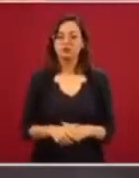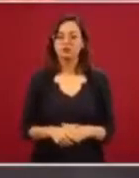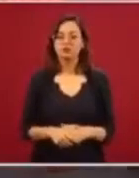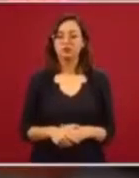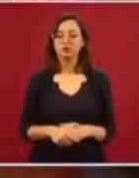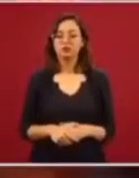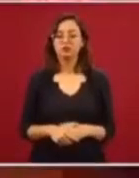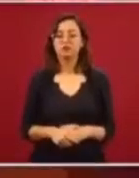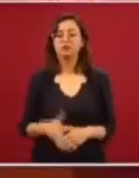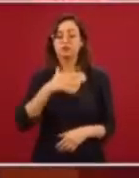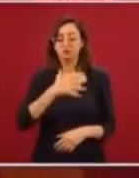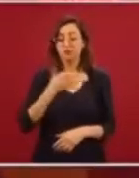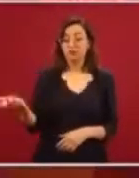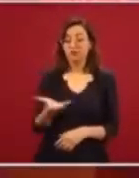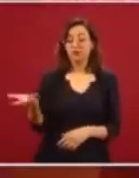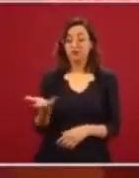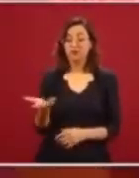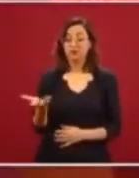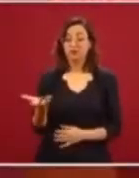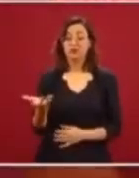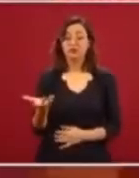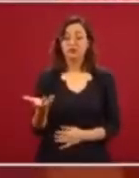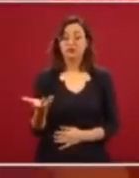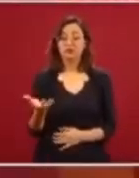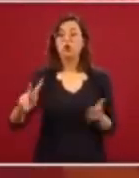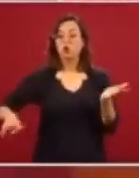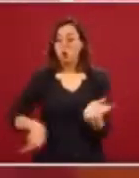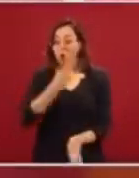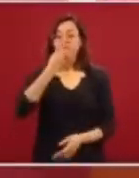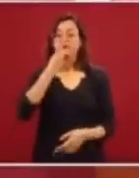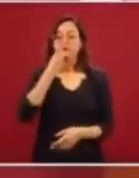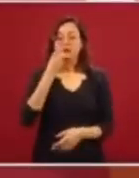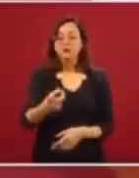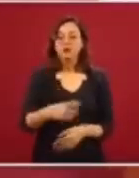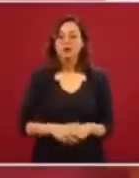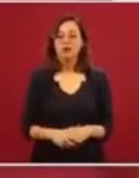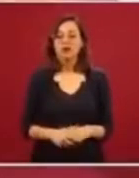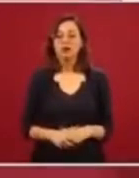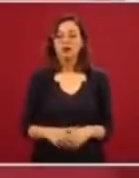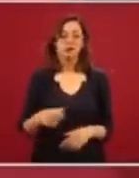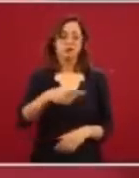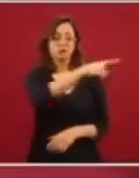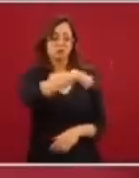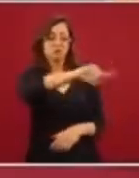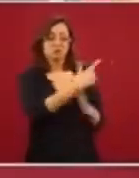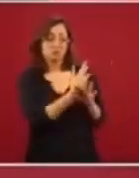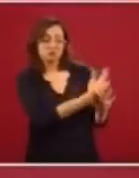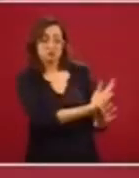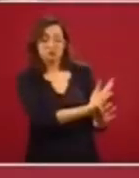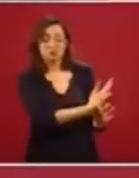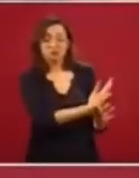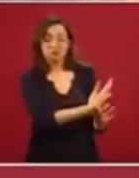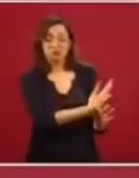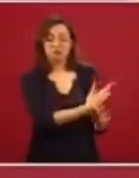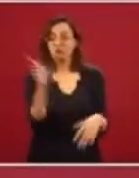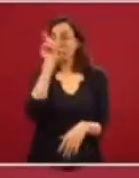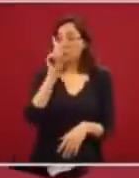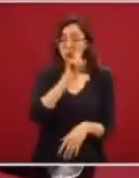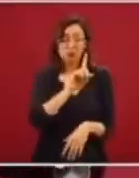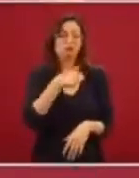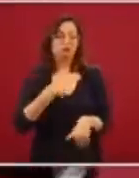cuanto a mi actuación, reitero, me atengo a lo que